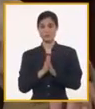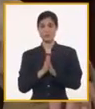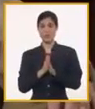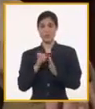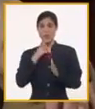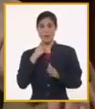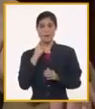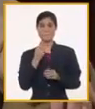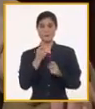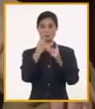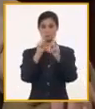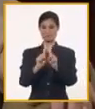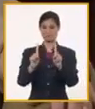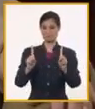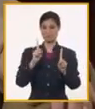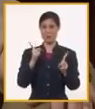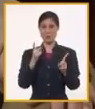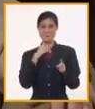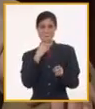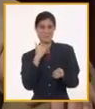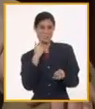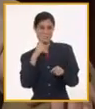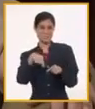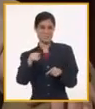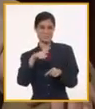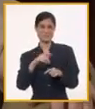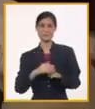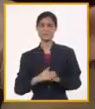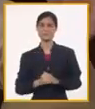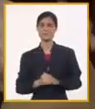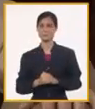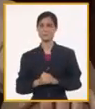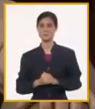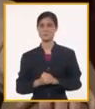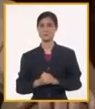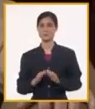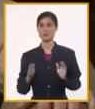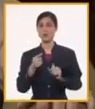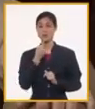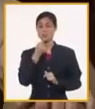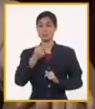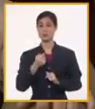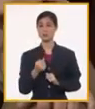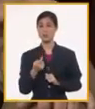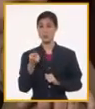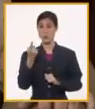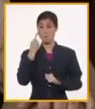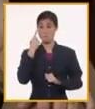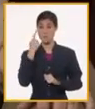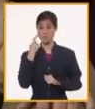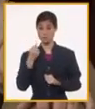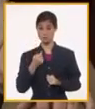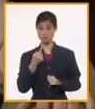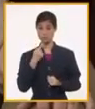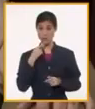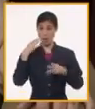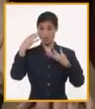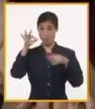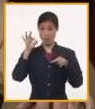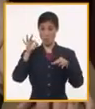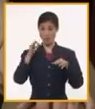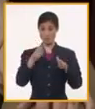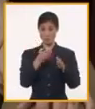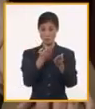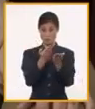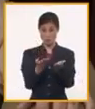o 3 guardias que había ahí. Y les decía esto, mire, todo eso que ustedes han puesto ahí es mentira.